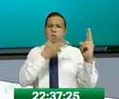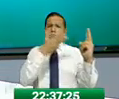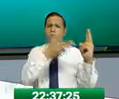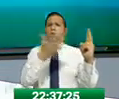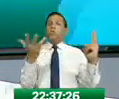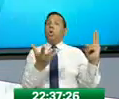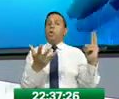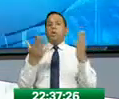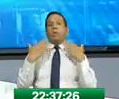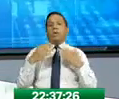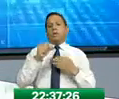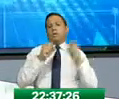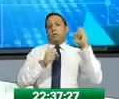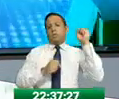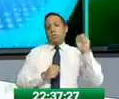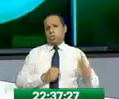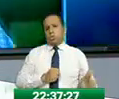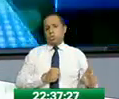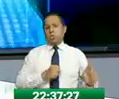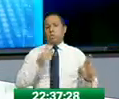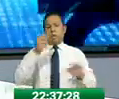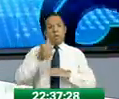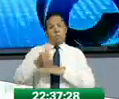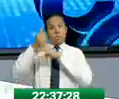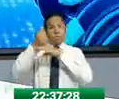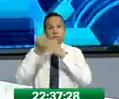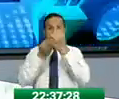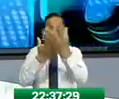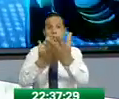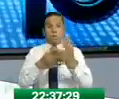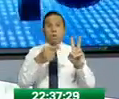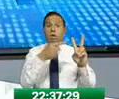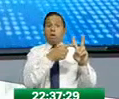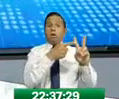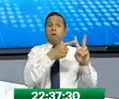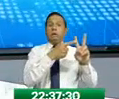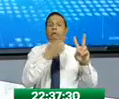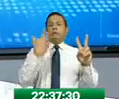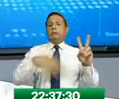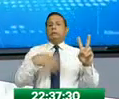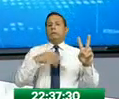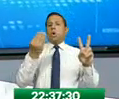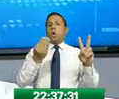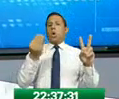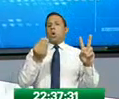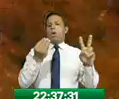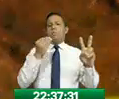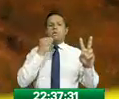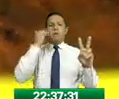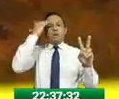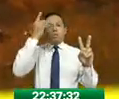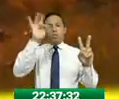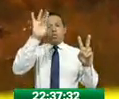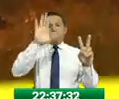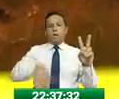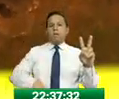de Guayaquil. Las autoridades informaron que una de las víctimas mortales es menor de edad.